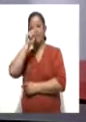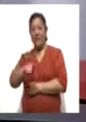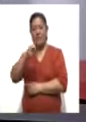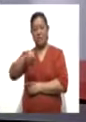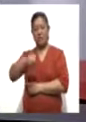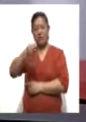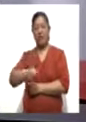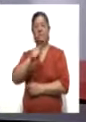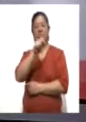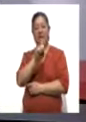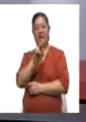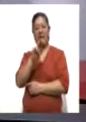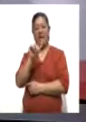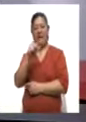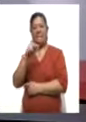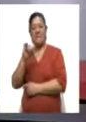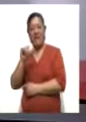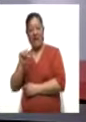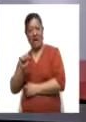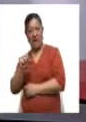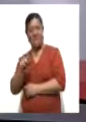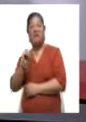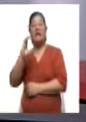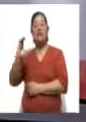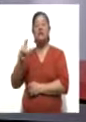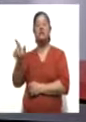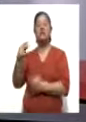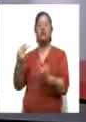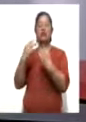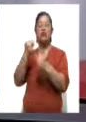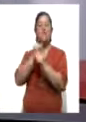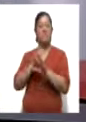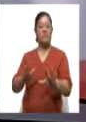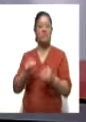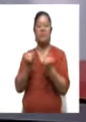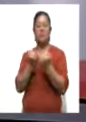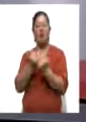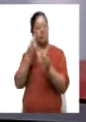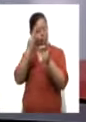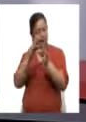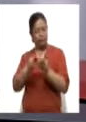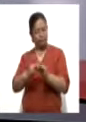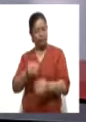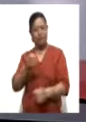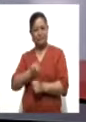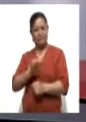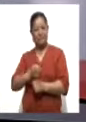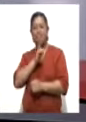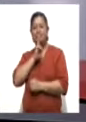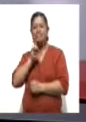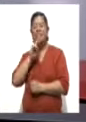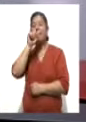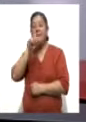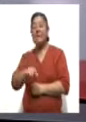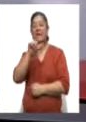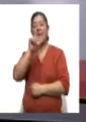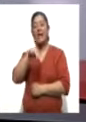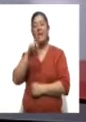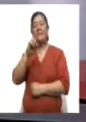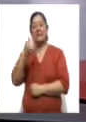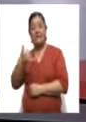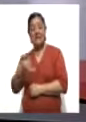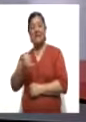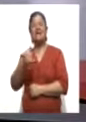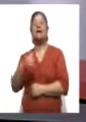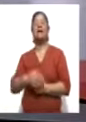saludamos a Terapias Castillo, quien nos sigue con la información oportuna de este noticiero. Y también a Andy Hernández,